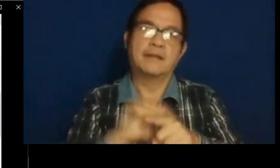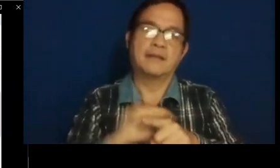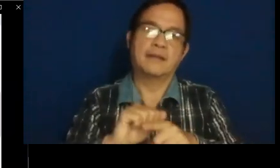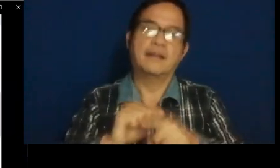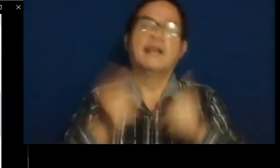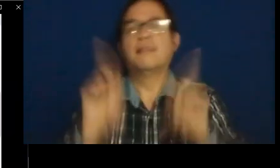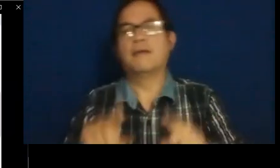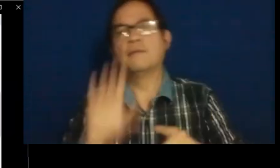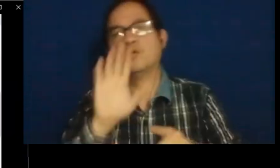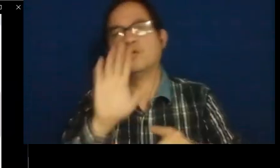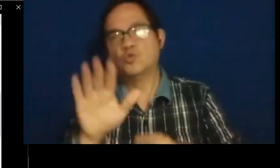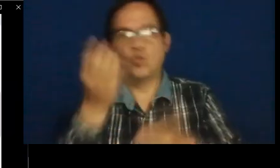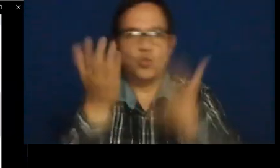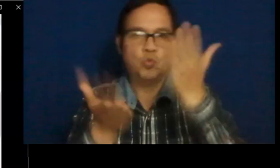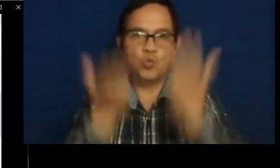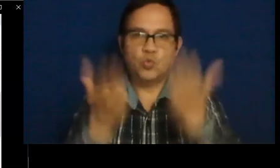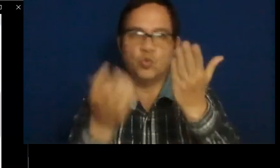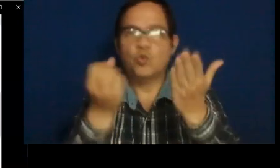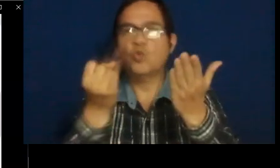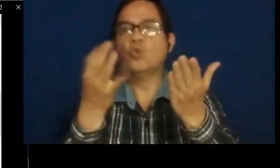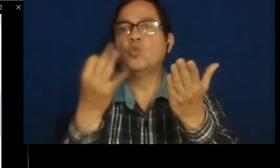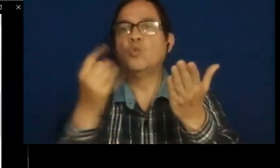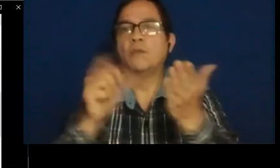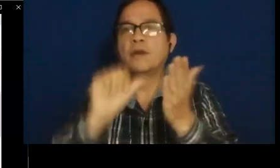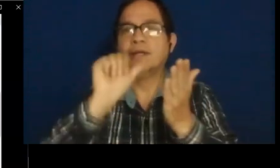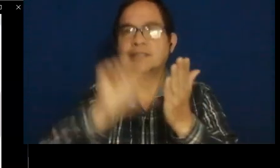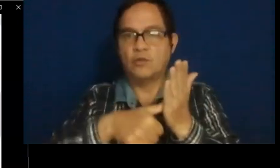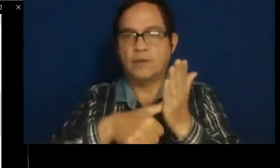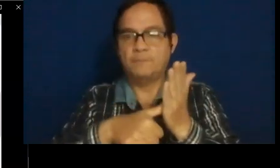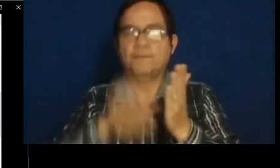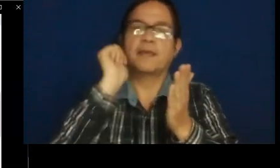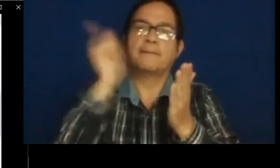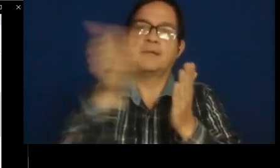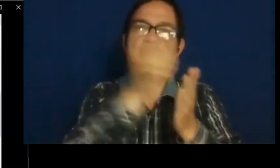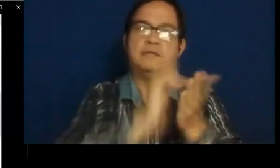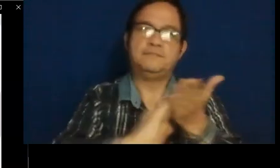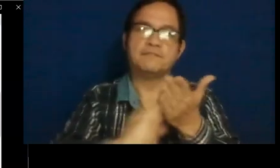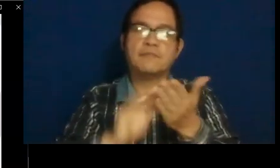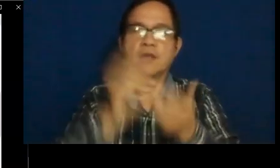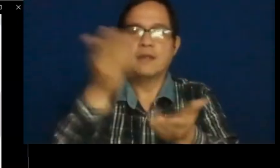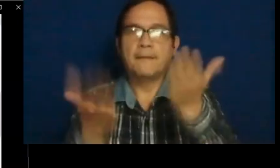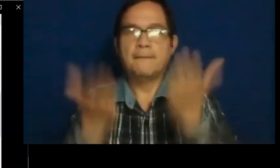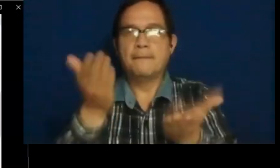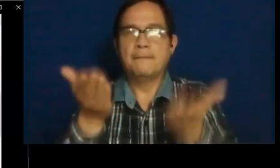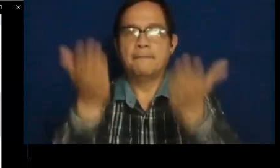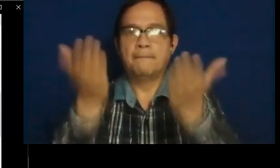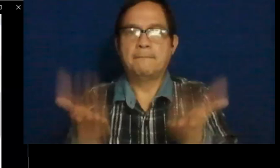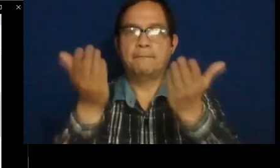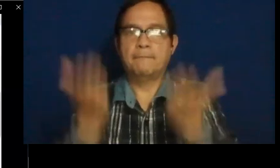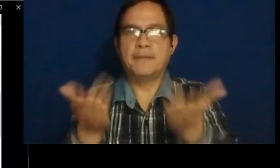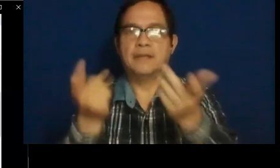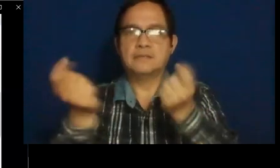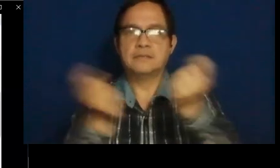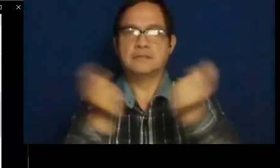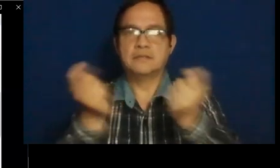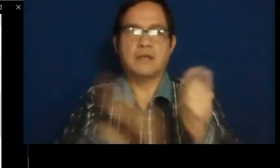misma manera, de acuerdo a su número de cédula, se les va a entregar una indicación para que ustedes modifiquen los pesos que van a manejar en cada